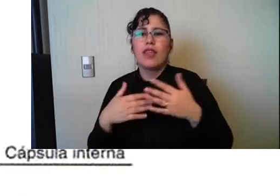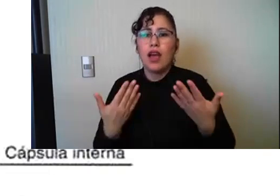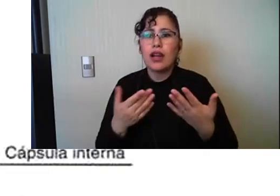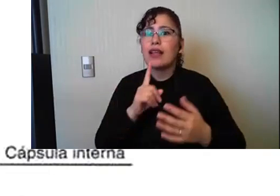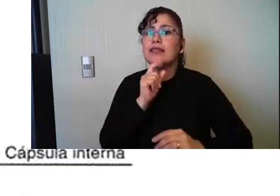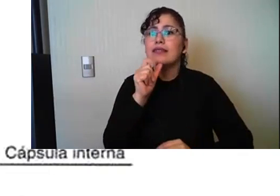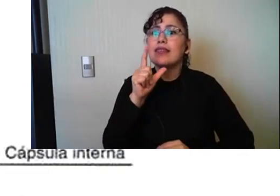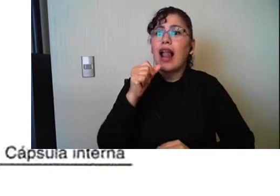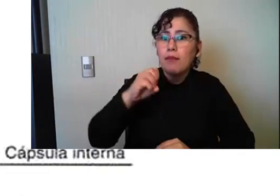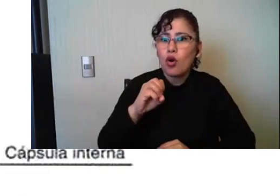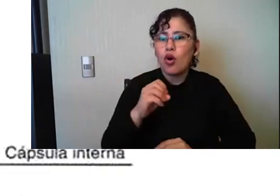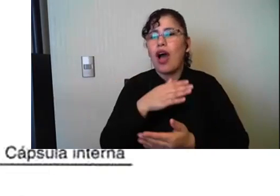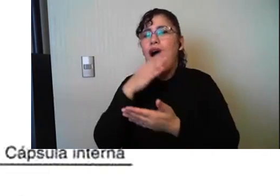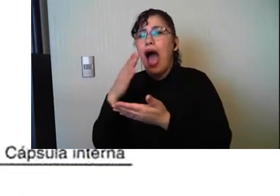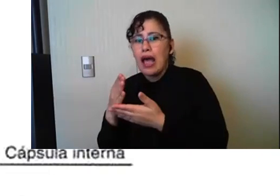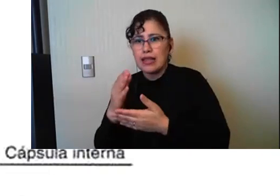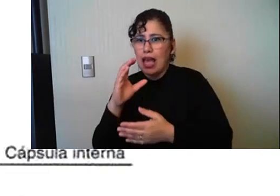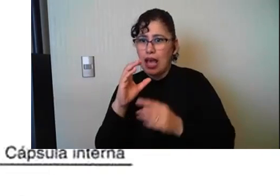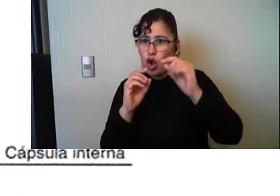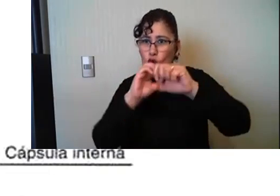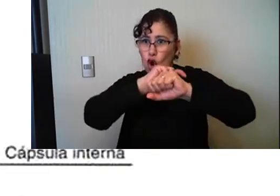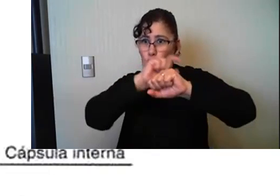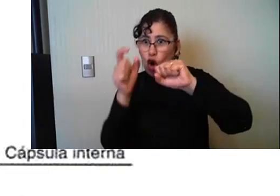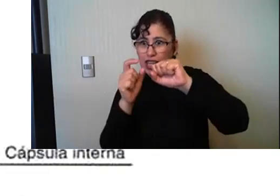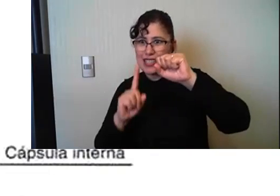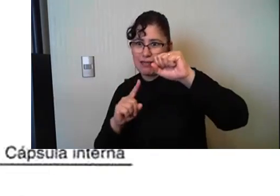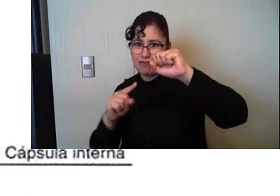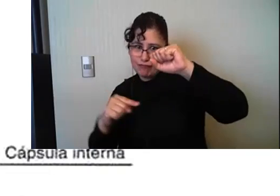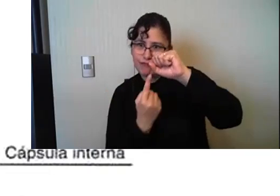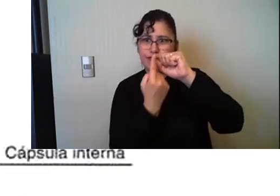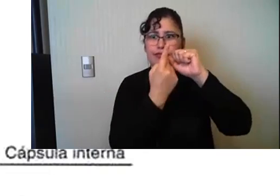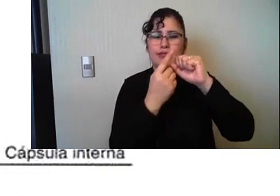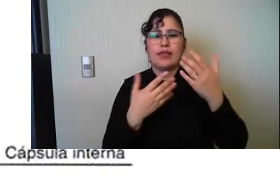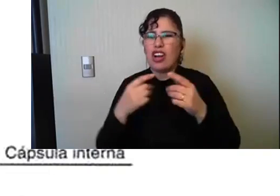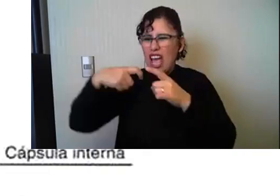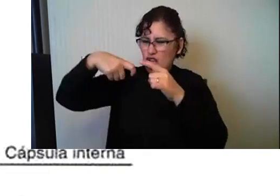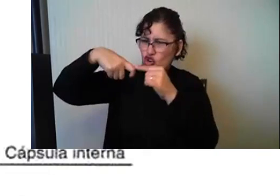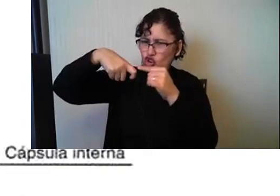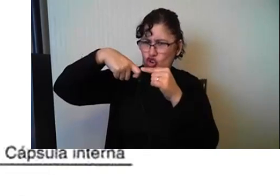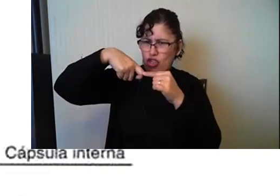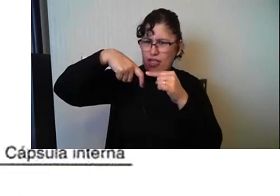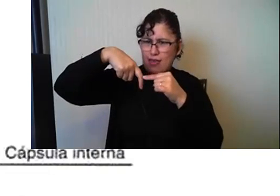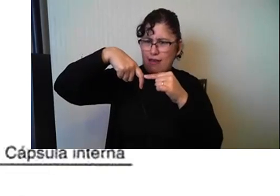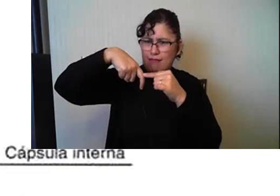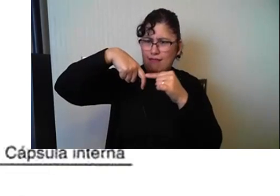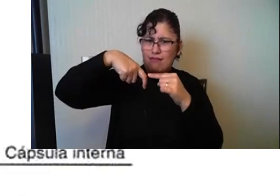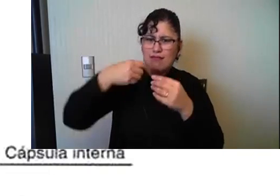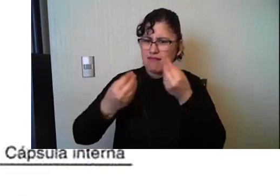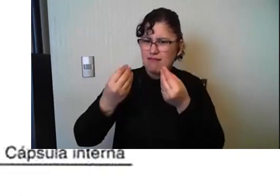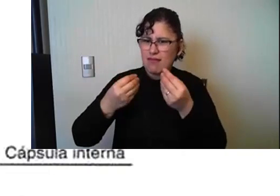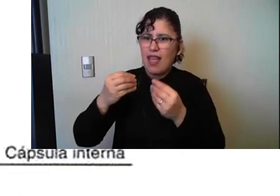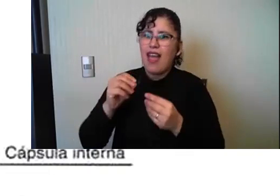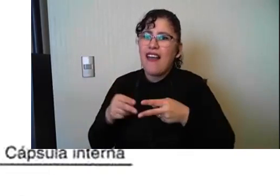corteza. Por acá. Por la rodilla pasa la vía, exclusivamente la